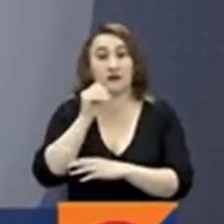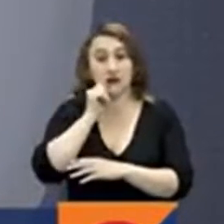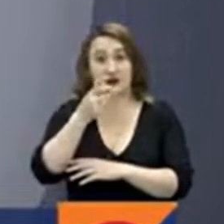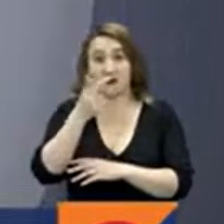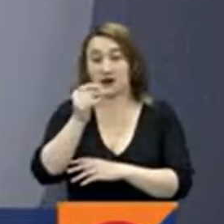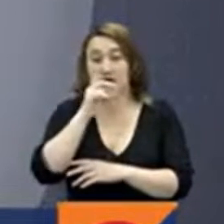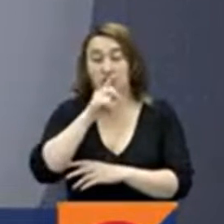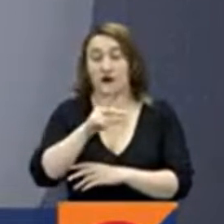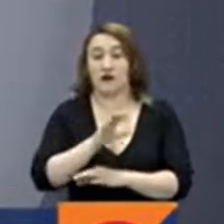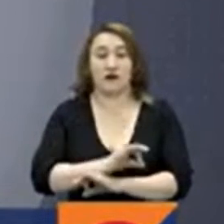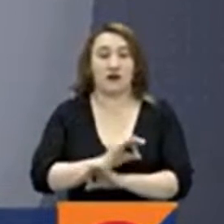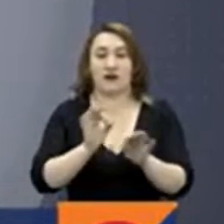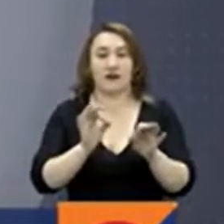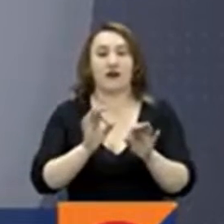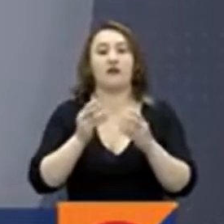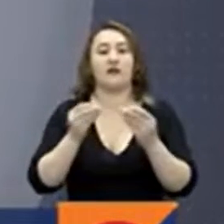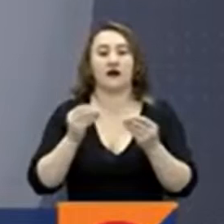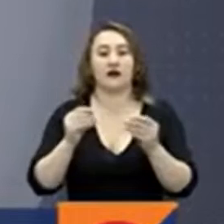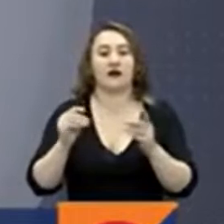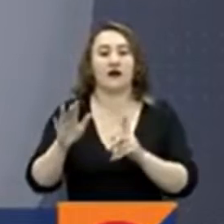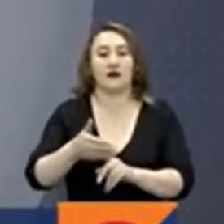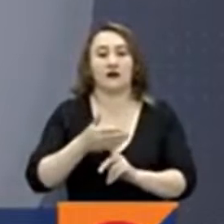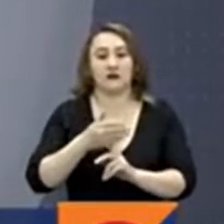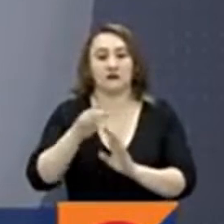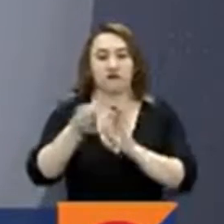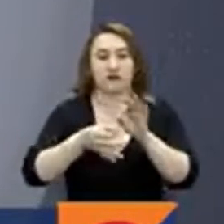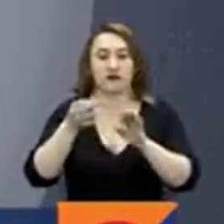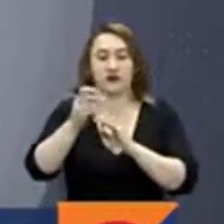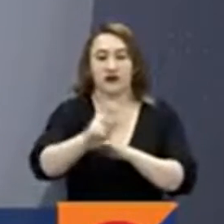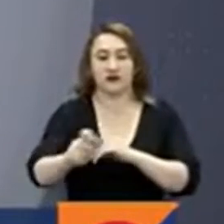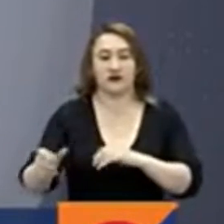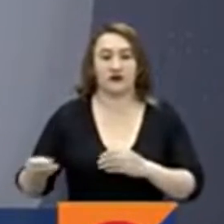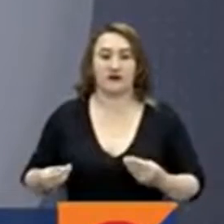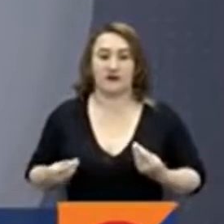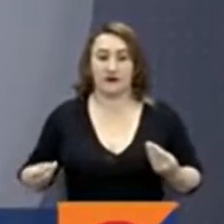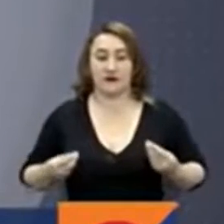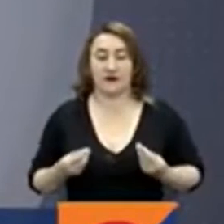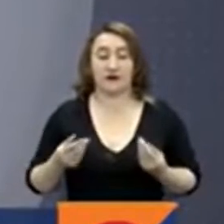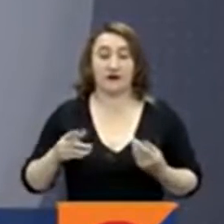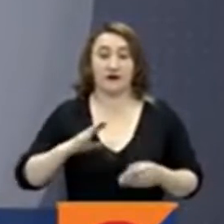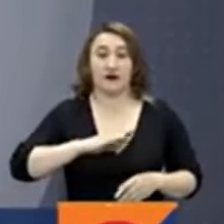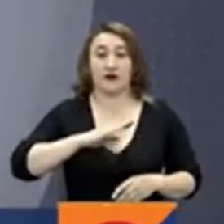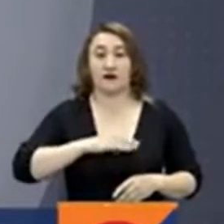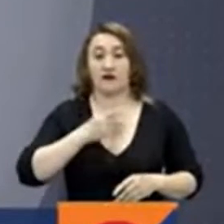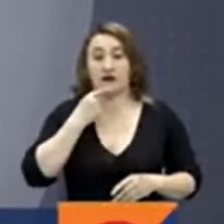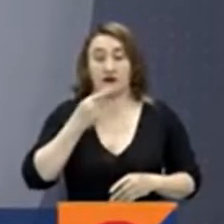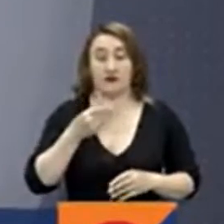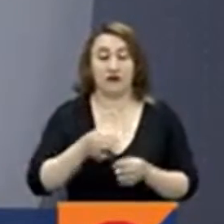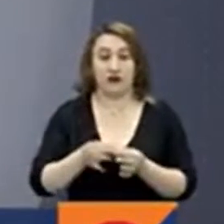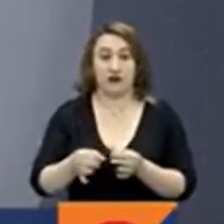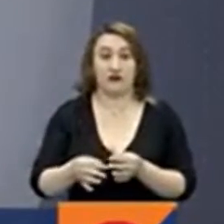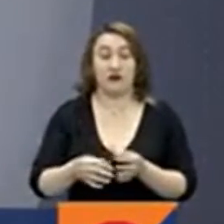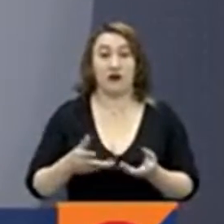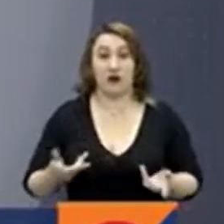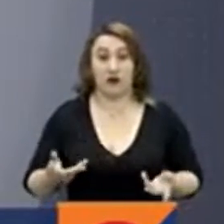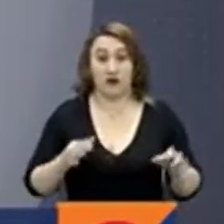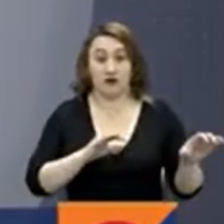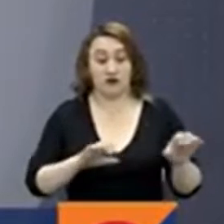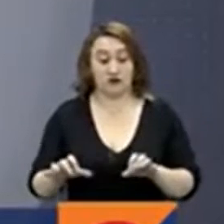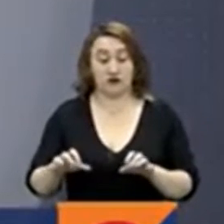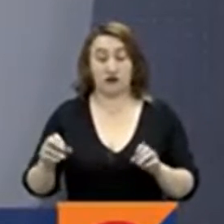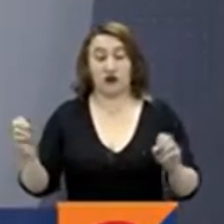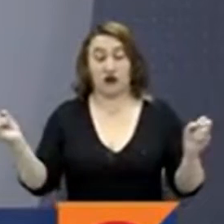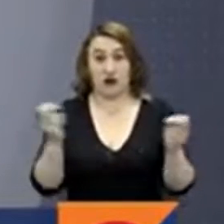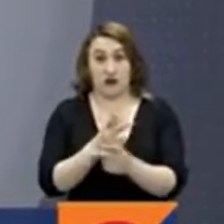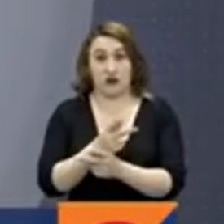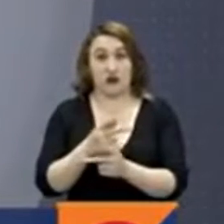20 de julio. Esto para salvaguardar la integridad de los pobladores, según ha manifestado el alcalde municipal, toda vez que el acto violento